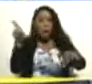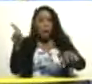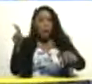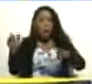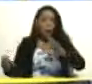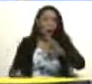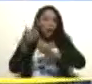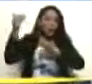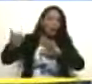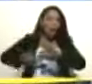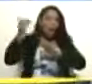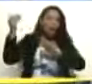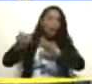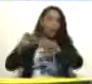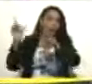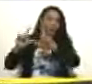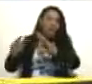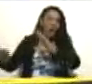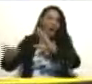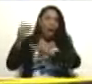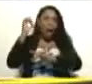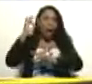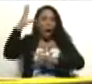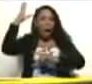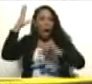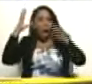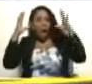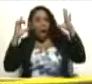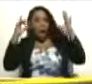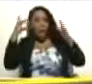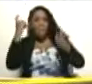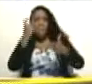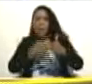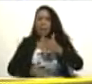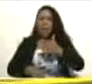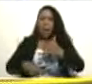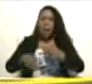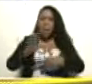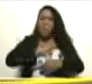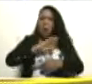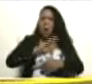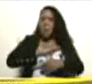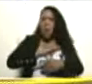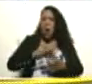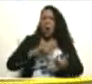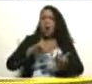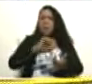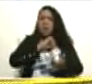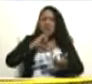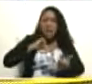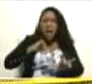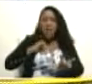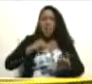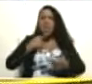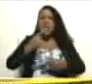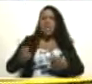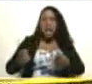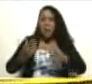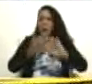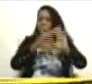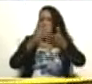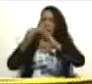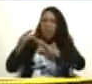contra, diciendo que en tal cosa, que prohibíamos la propiedad privada, que declarábamos el comunismo,